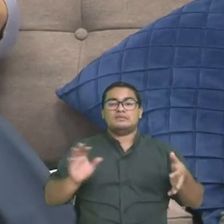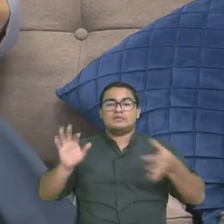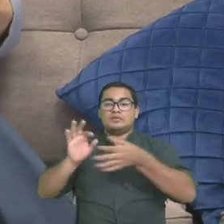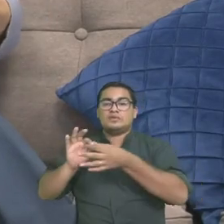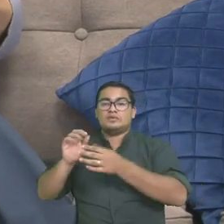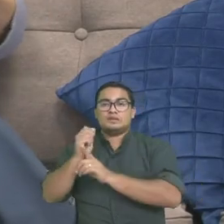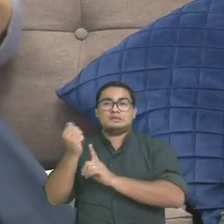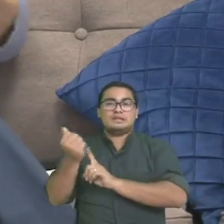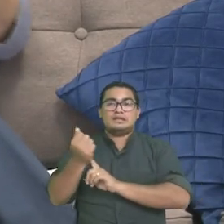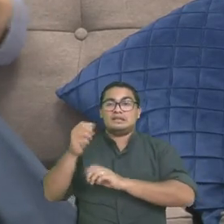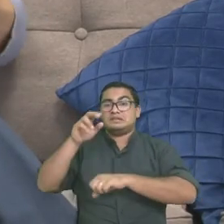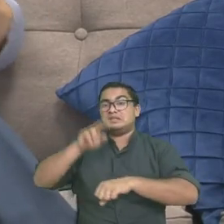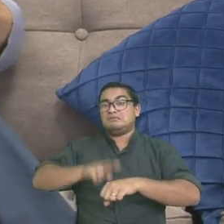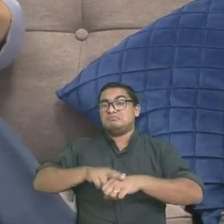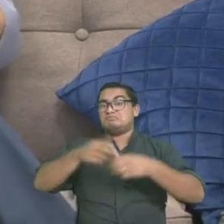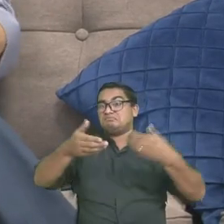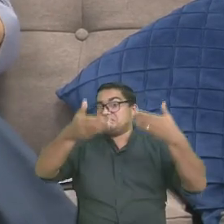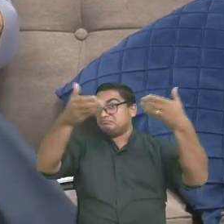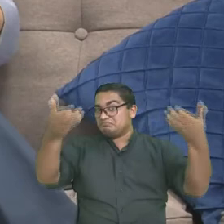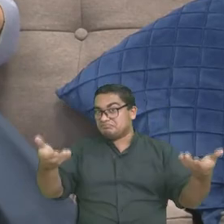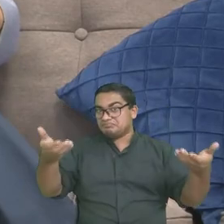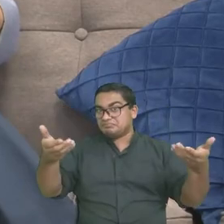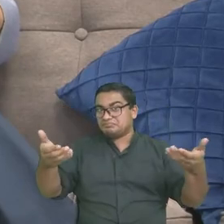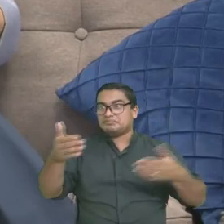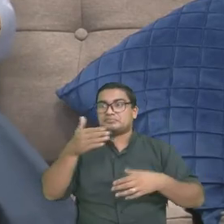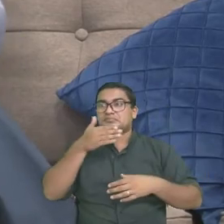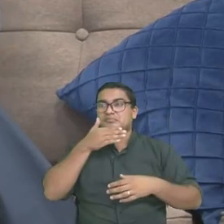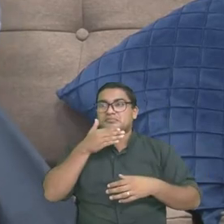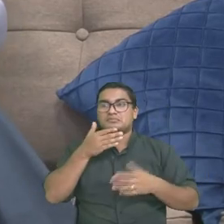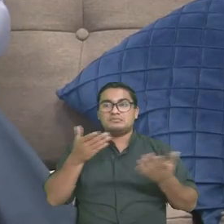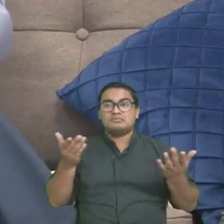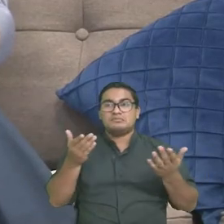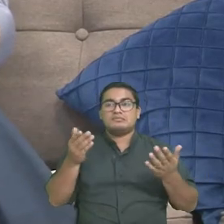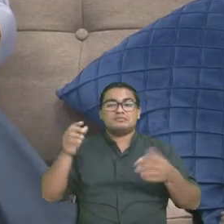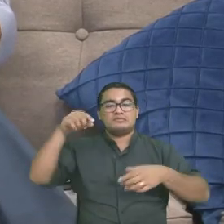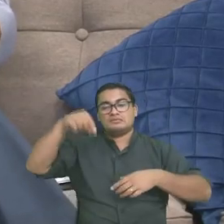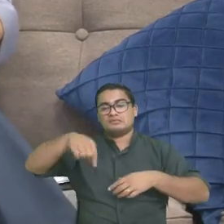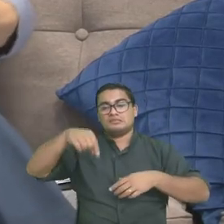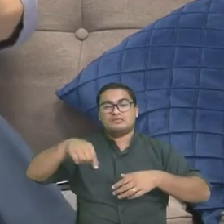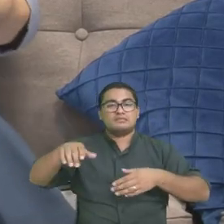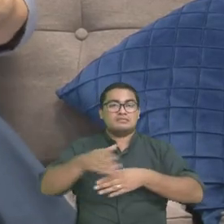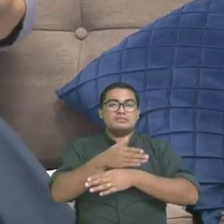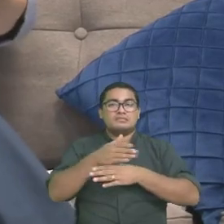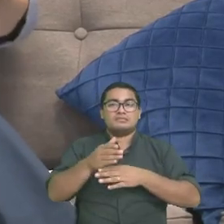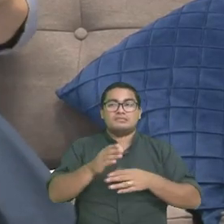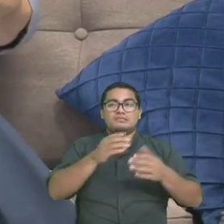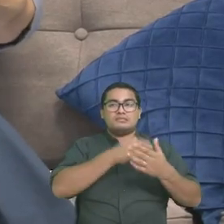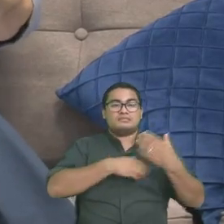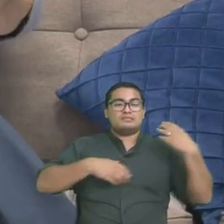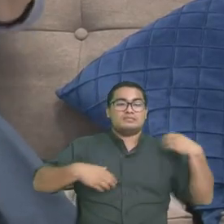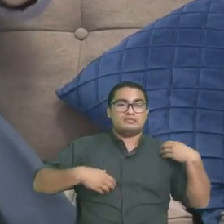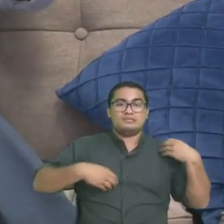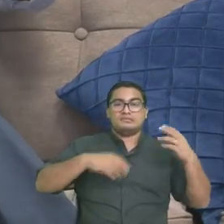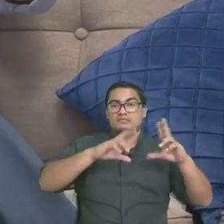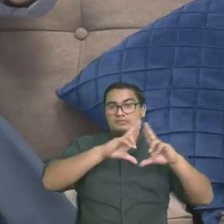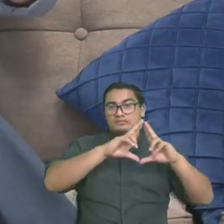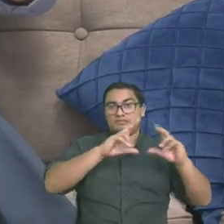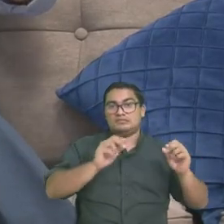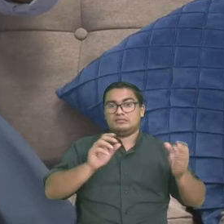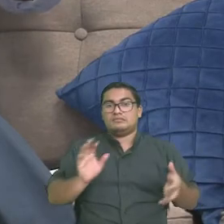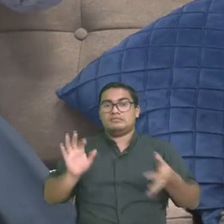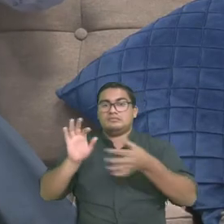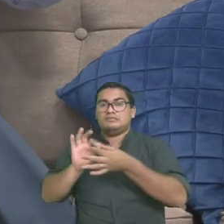trabajan armónicamente por un fin común. Sí. Aquí es al revés. Sí. Aquí el Poder Ejecutivo y el